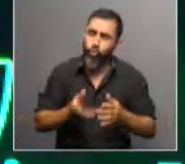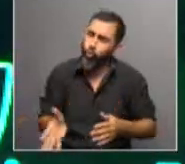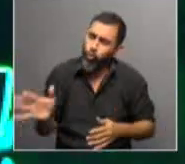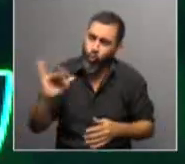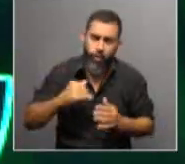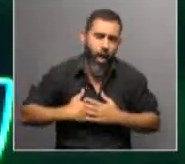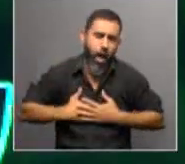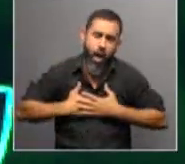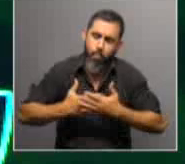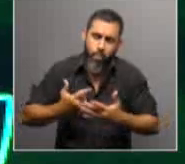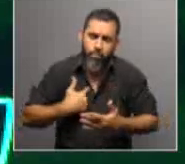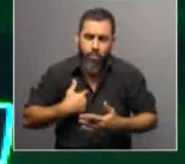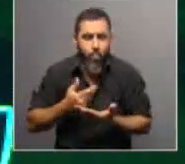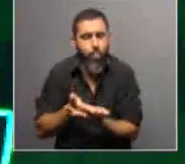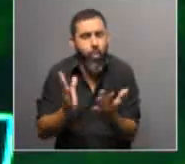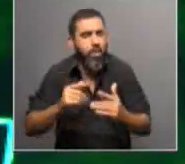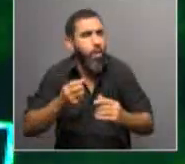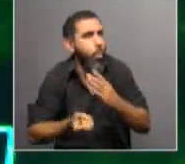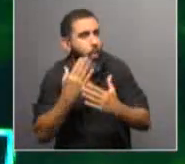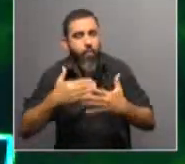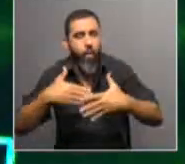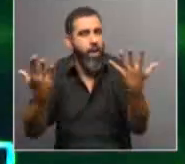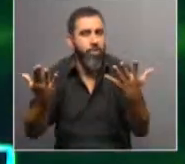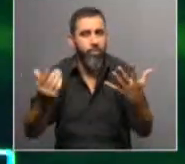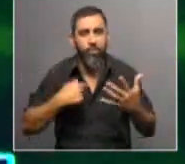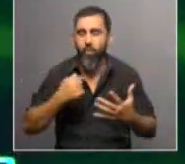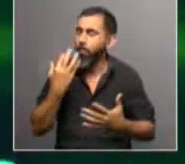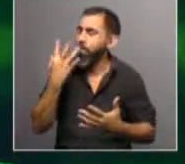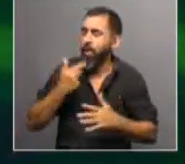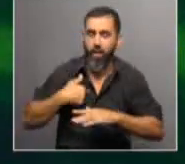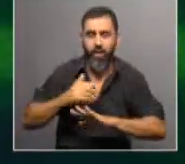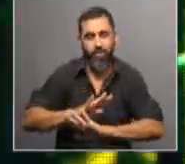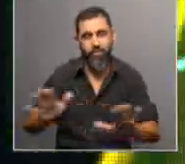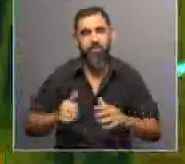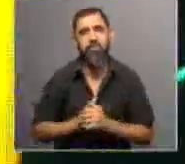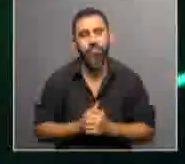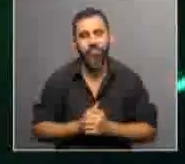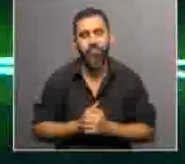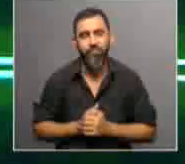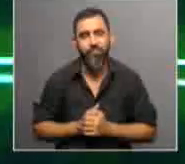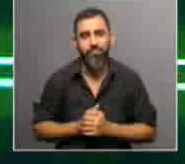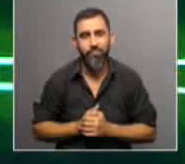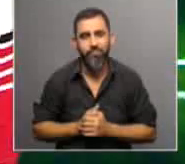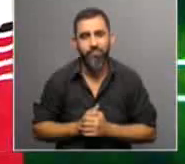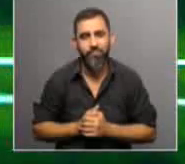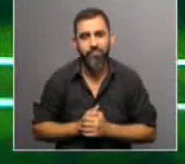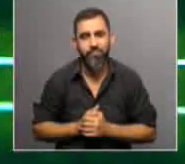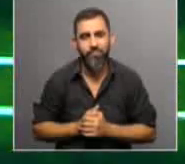todos los días me muestra algo nuevo y yo me encanta eso. Qué lindo. Sí, ese es mi alma lo ve